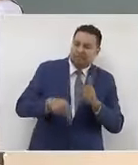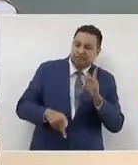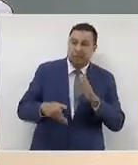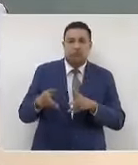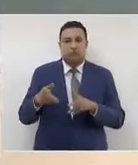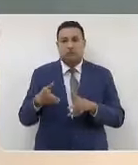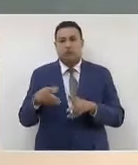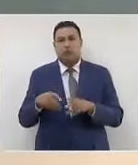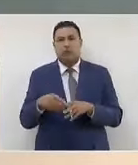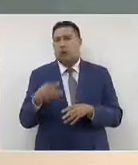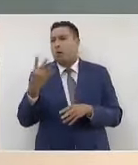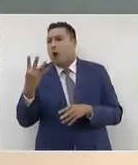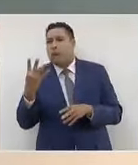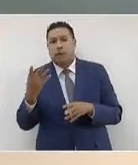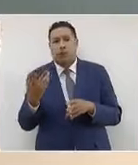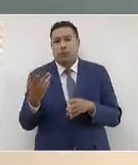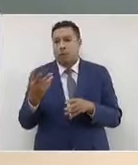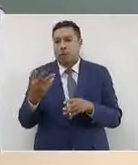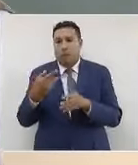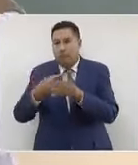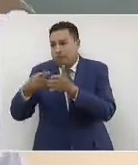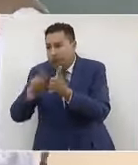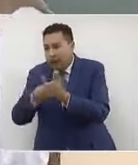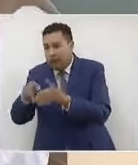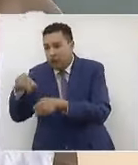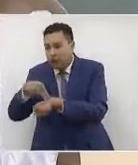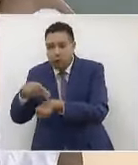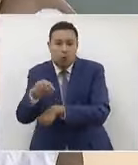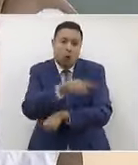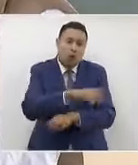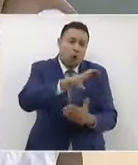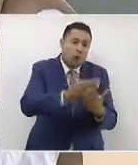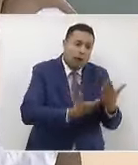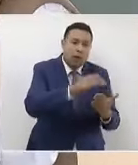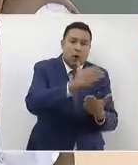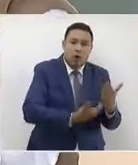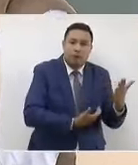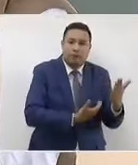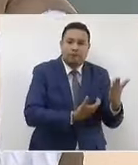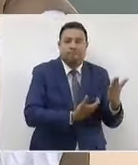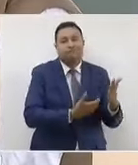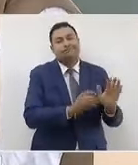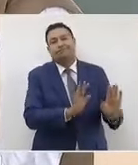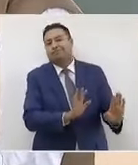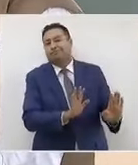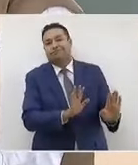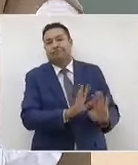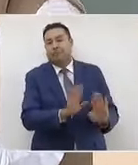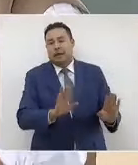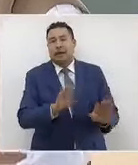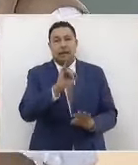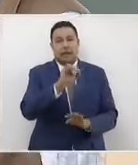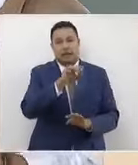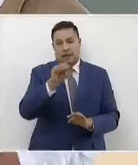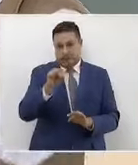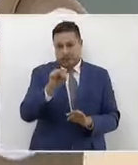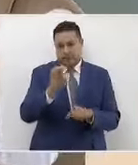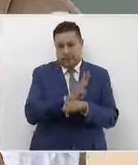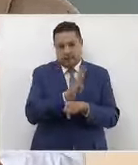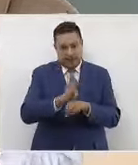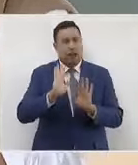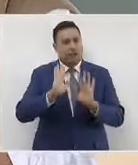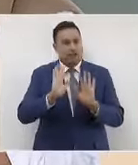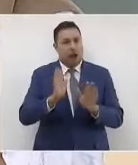hospital opere con 4 trabajadores basificados y el resto con contratos temporales. Eso es el bienestar, es salud,